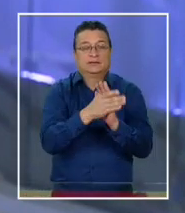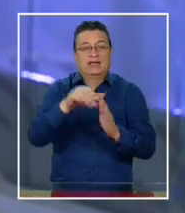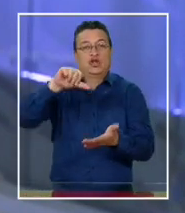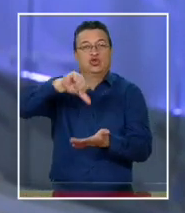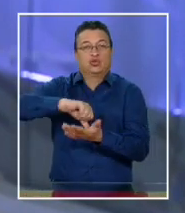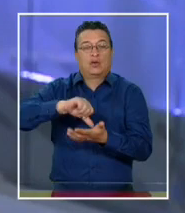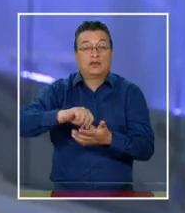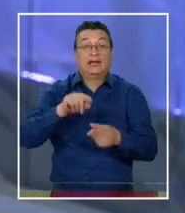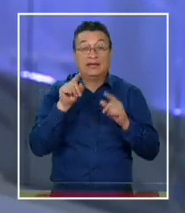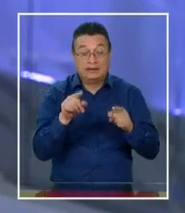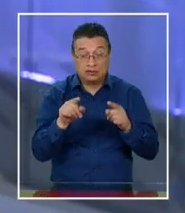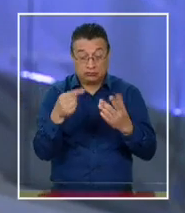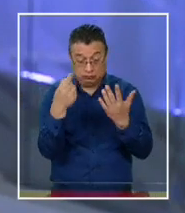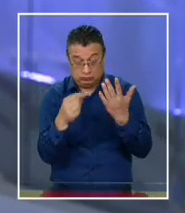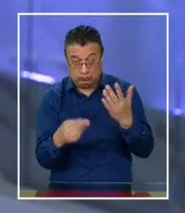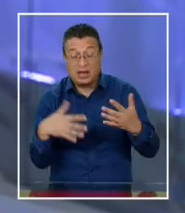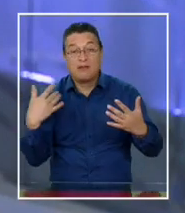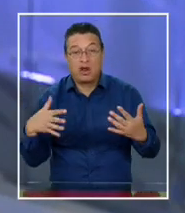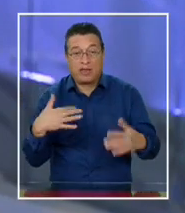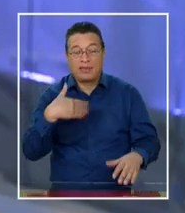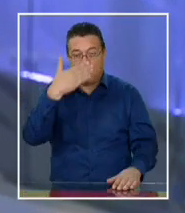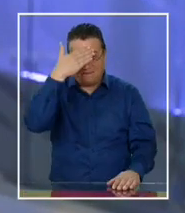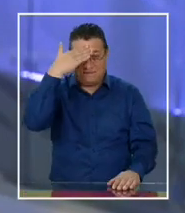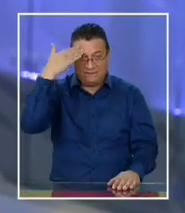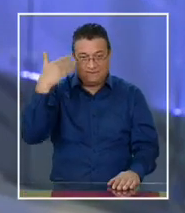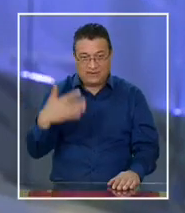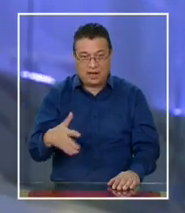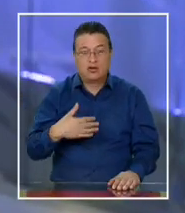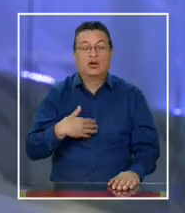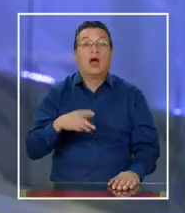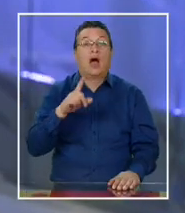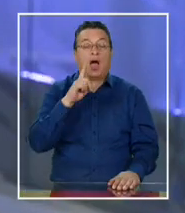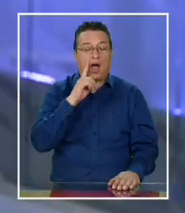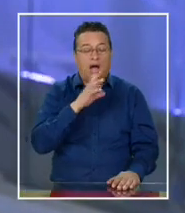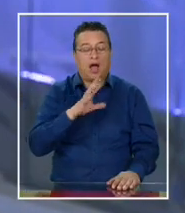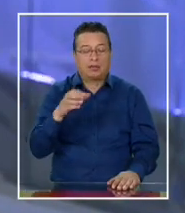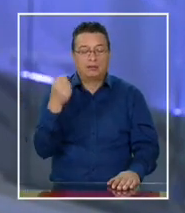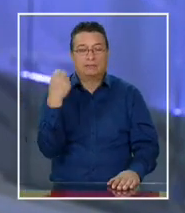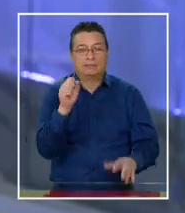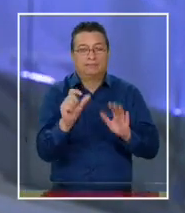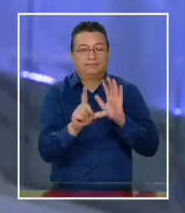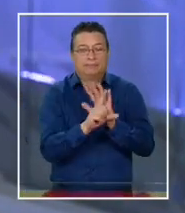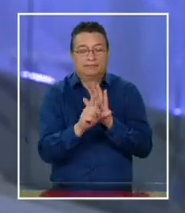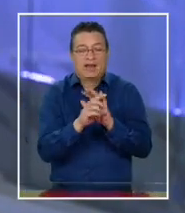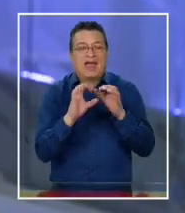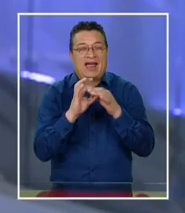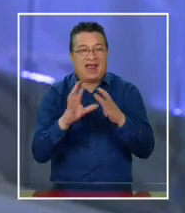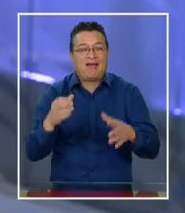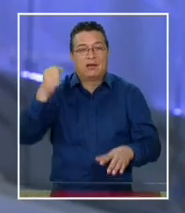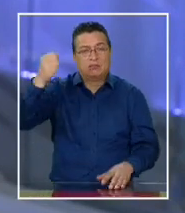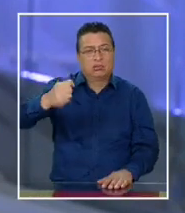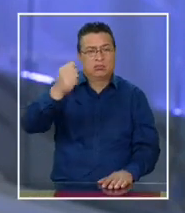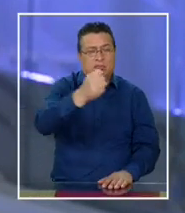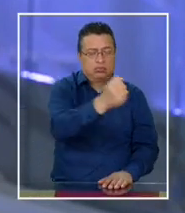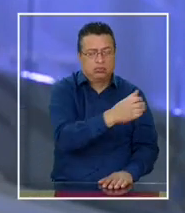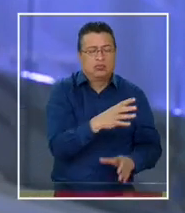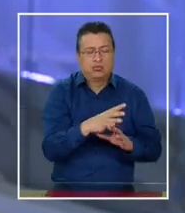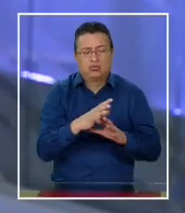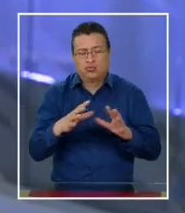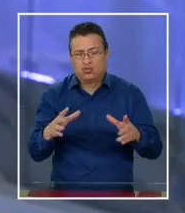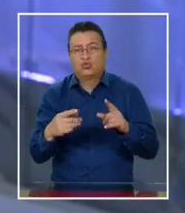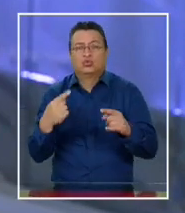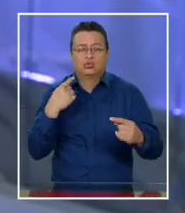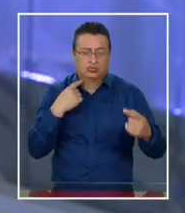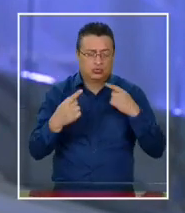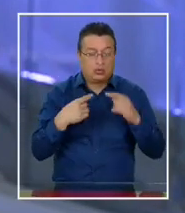eso ha traído resultados importantes en el verano se han agarrado varios de los delitos más graves los culpables de varios asesinatos emblemáticos que hubo en la zona